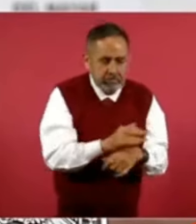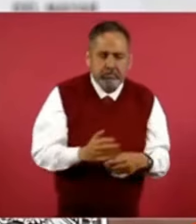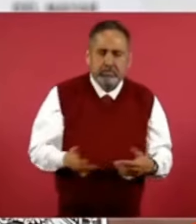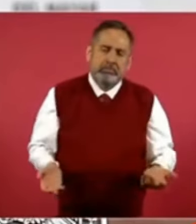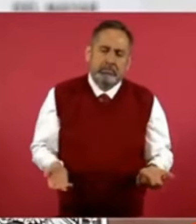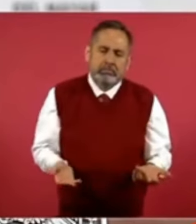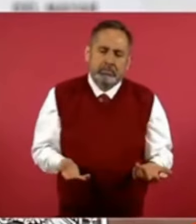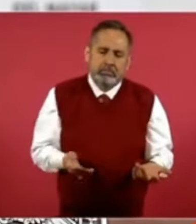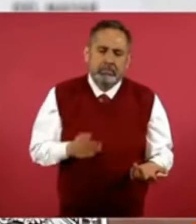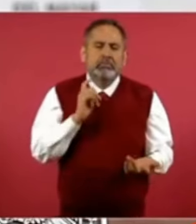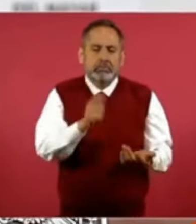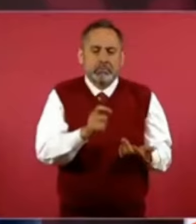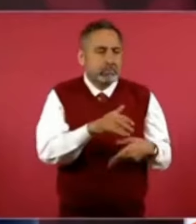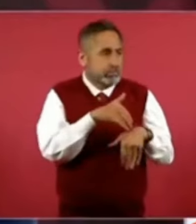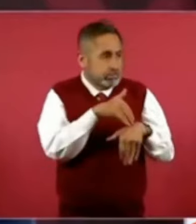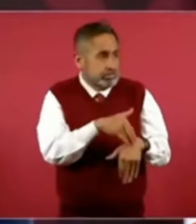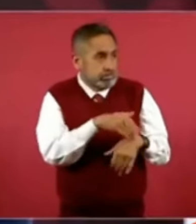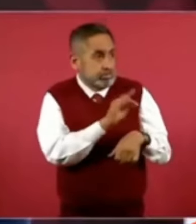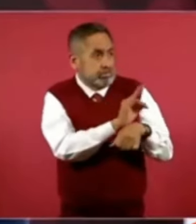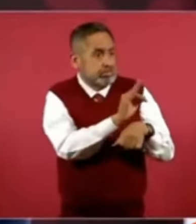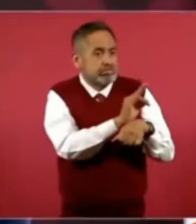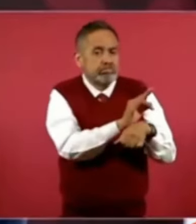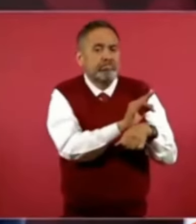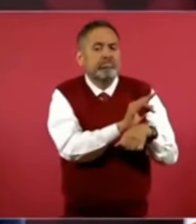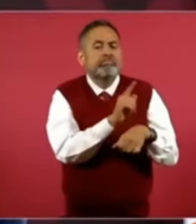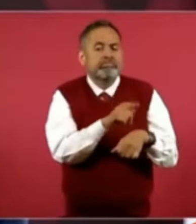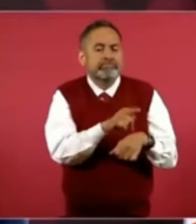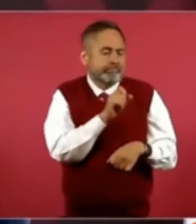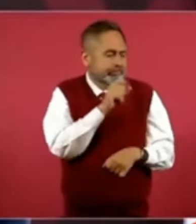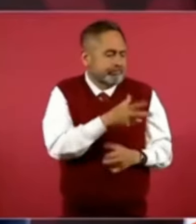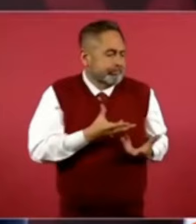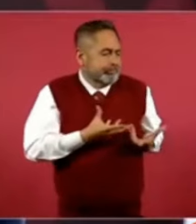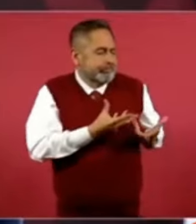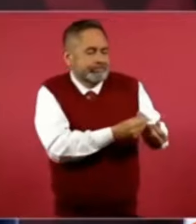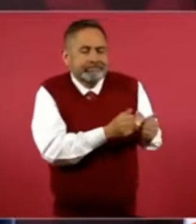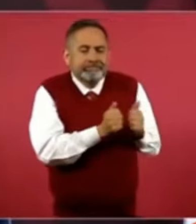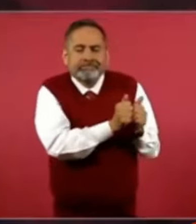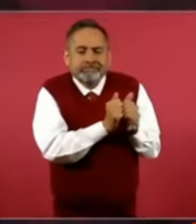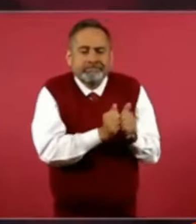ponerse del lado de quienes